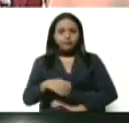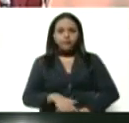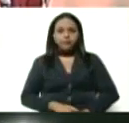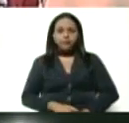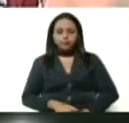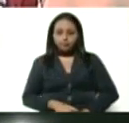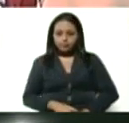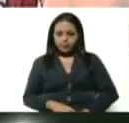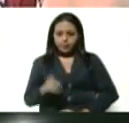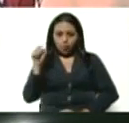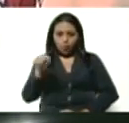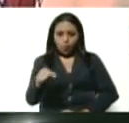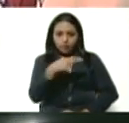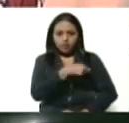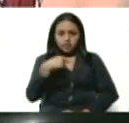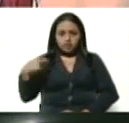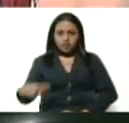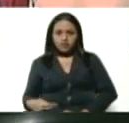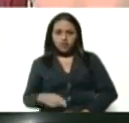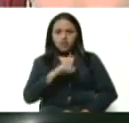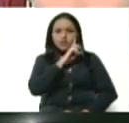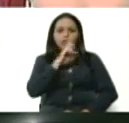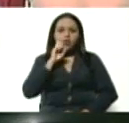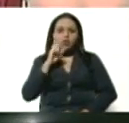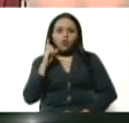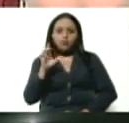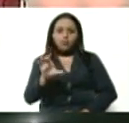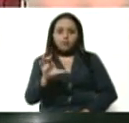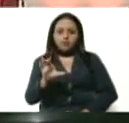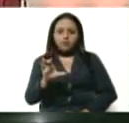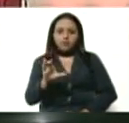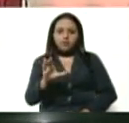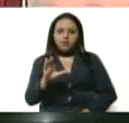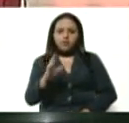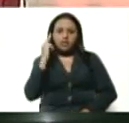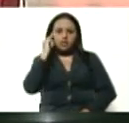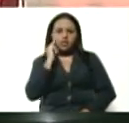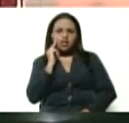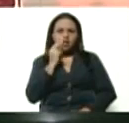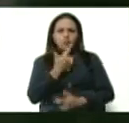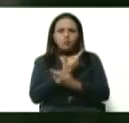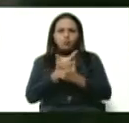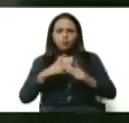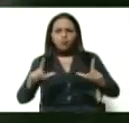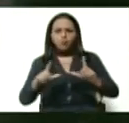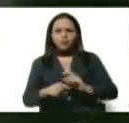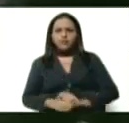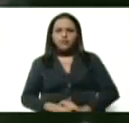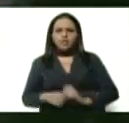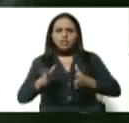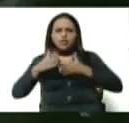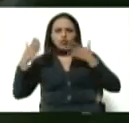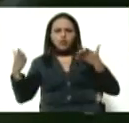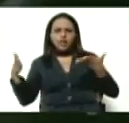Hoy, en China, en nombre del libertador y sus gloriosas hazañas,